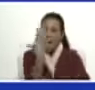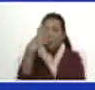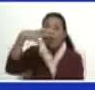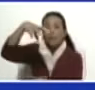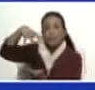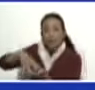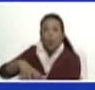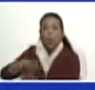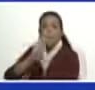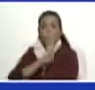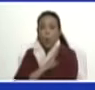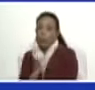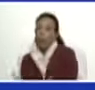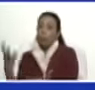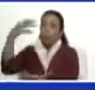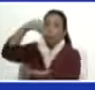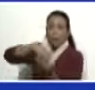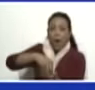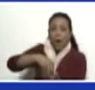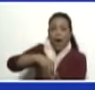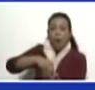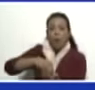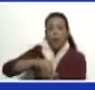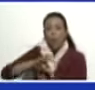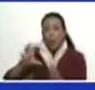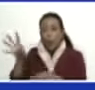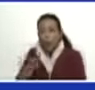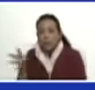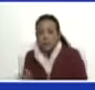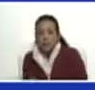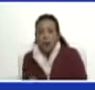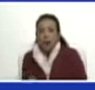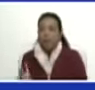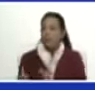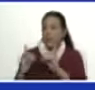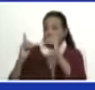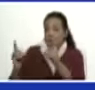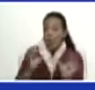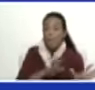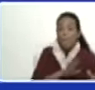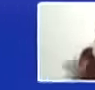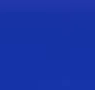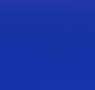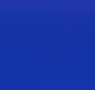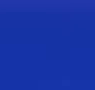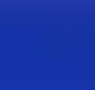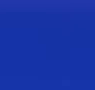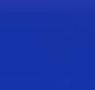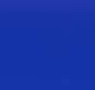Estado Guayana Esequiba y que se desarrolle un plan acelerado para